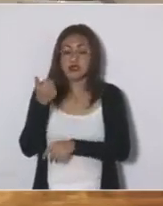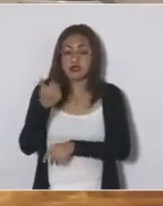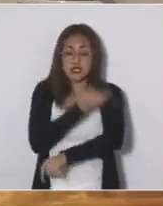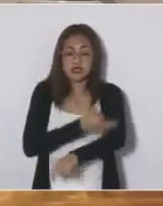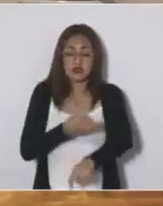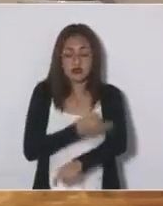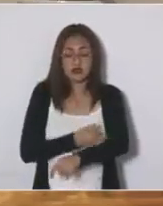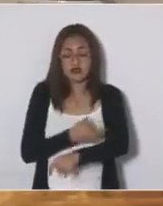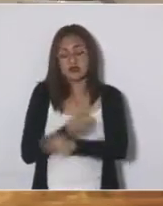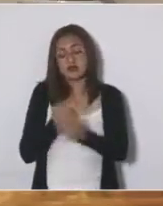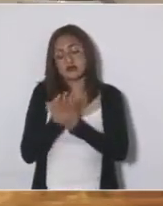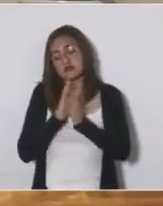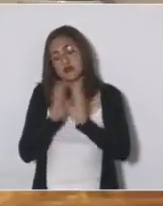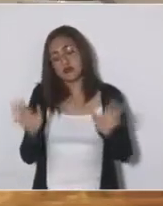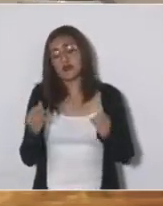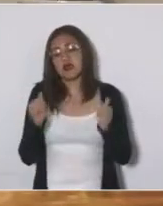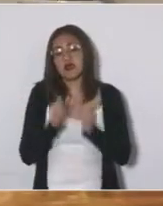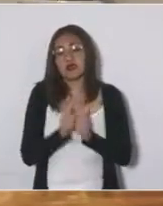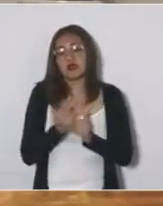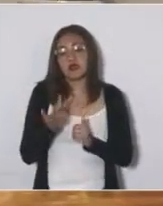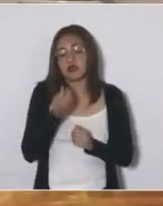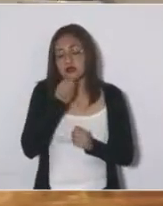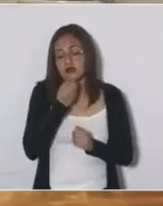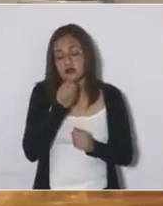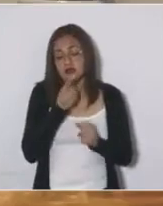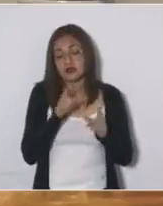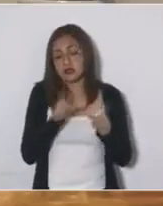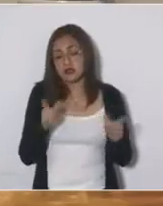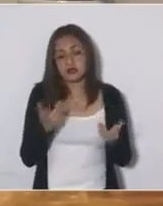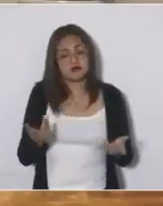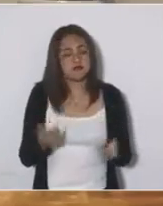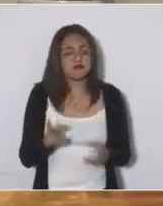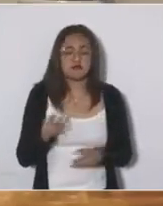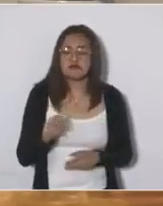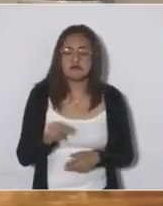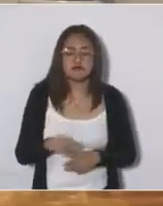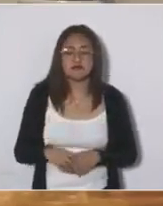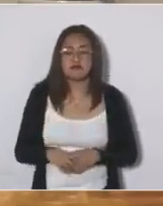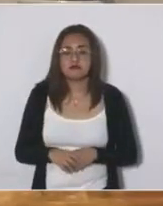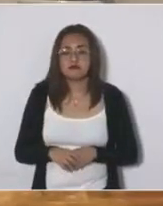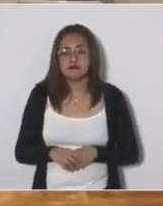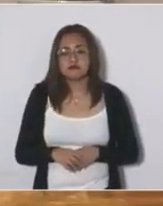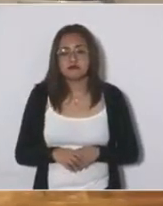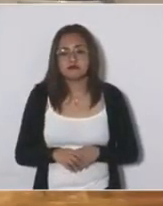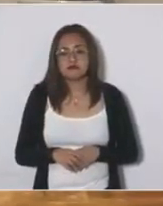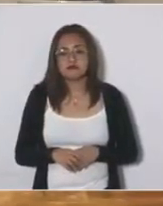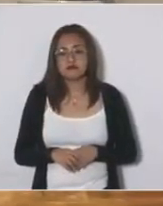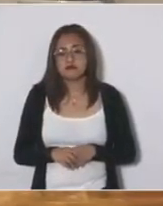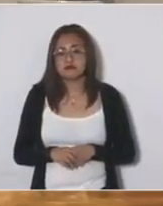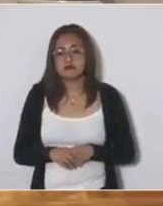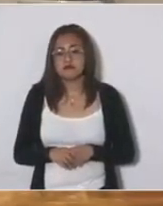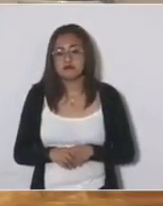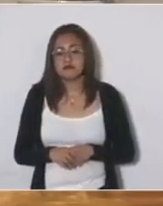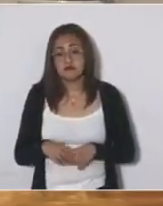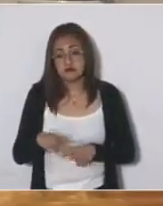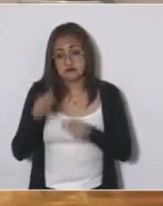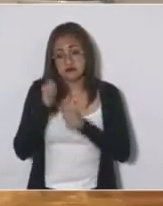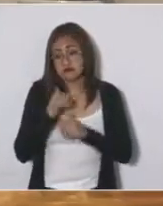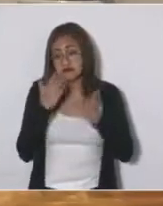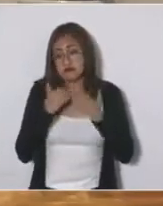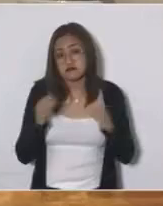la tarde ya con sus dos comidas y su colación No pues que no es capaz para desempeñar el